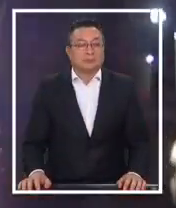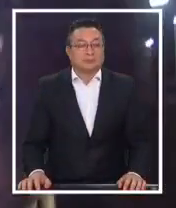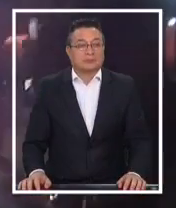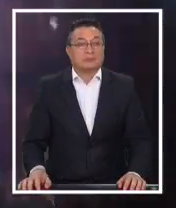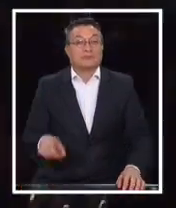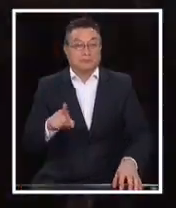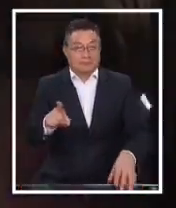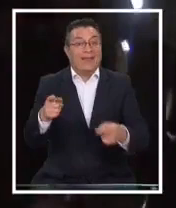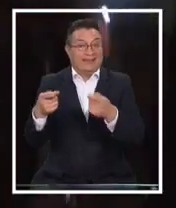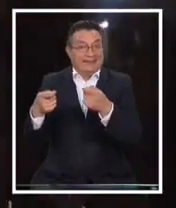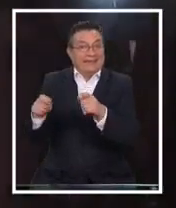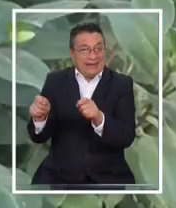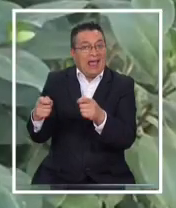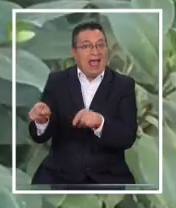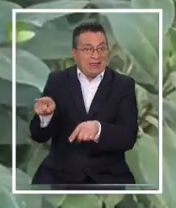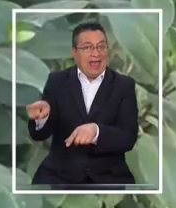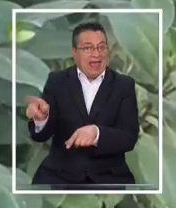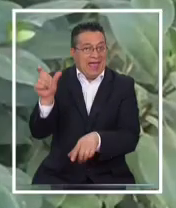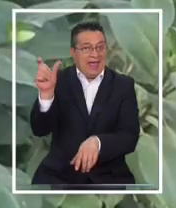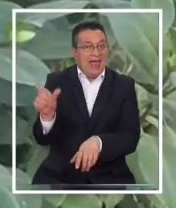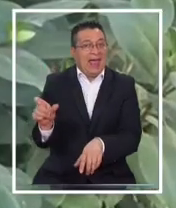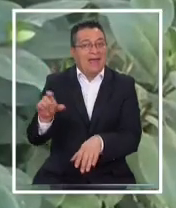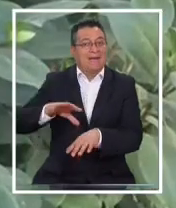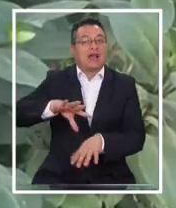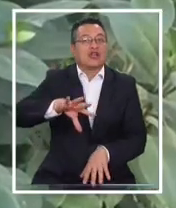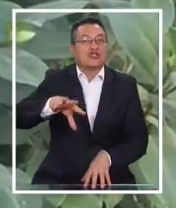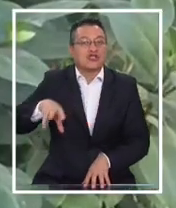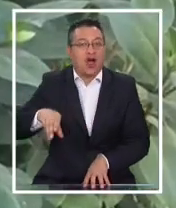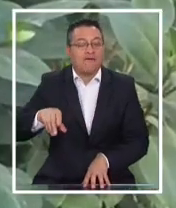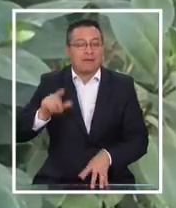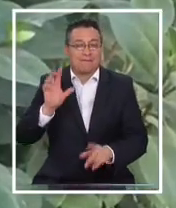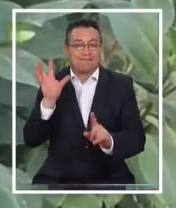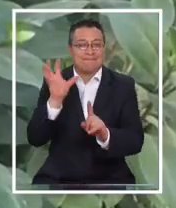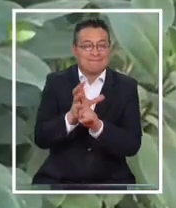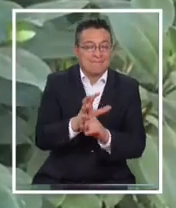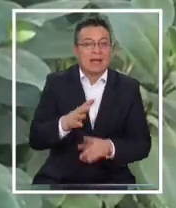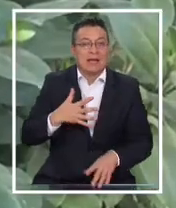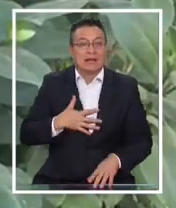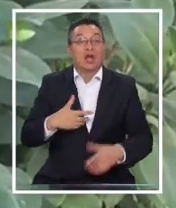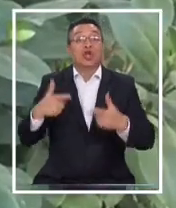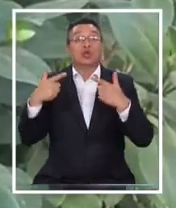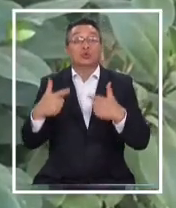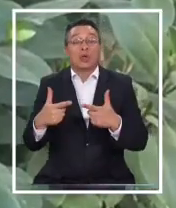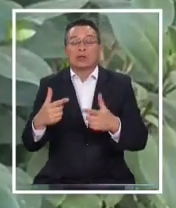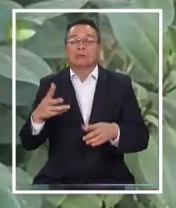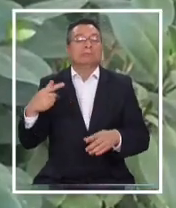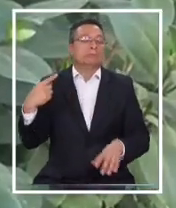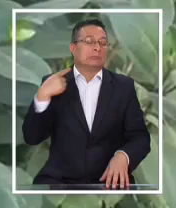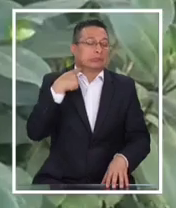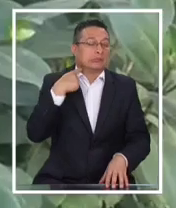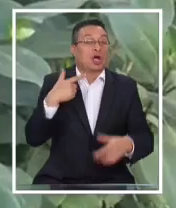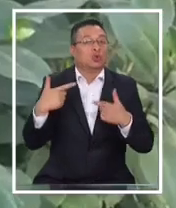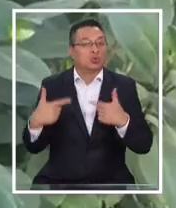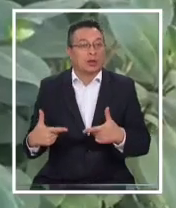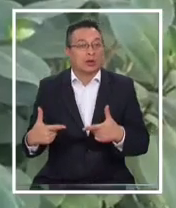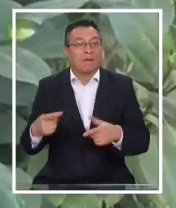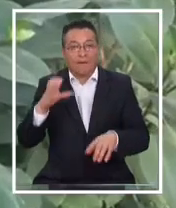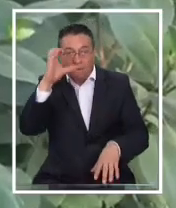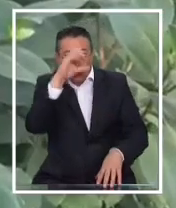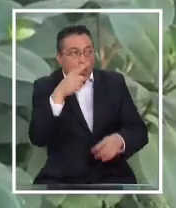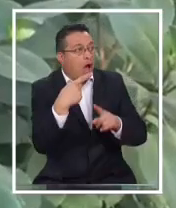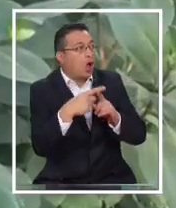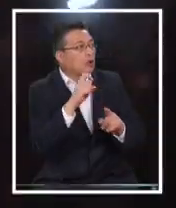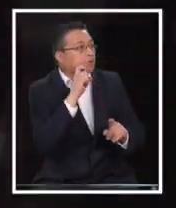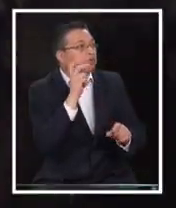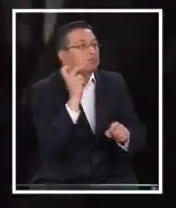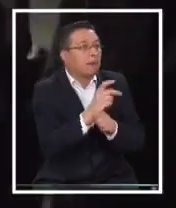Habían intentado un robo con intimidación, por suerte se había frustrado, y andaban buscando nuevas